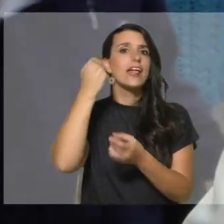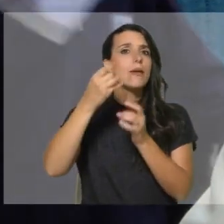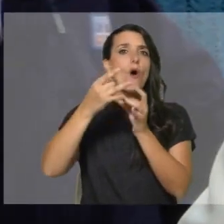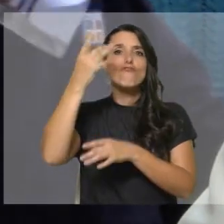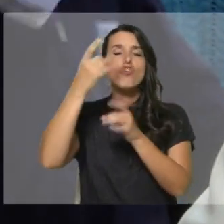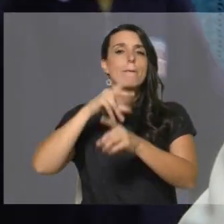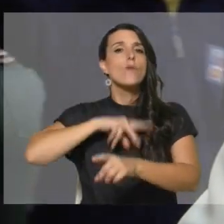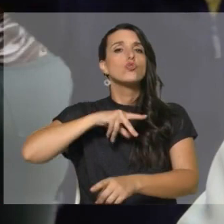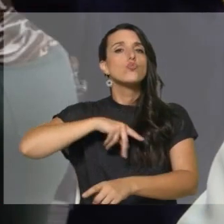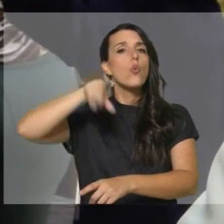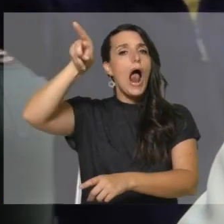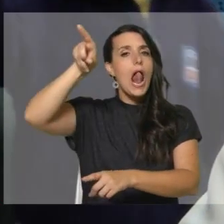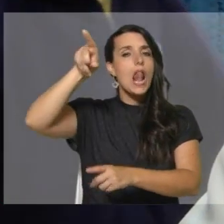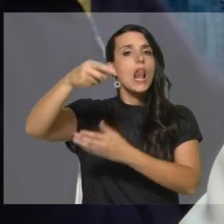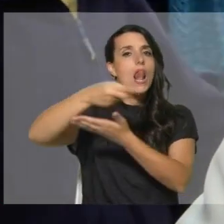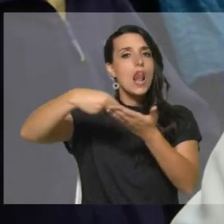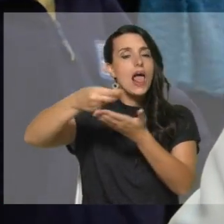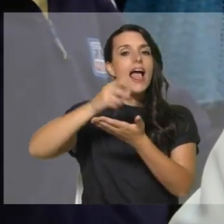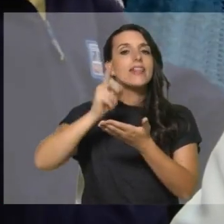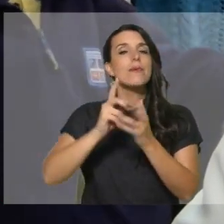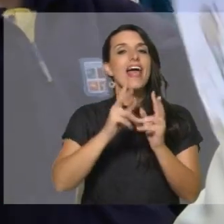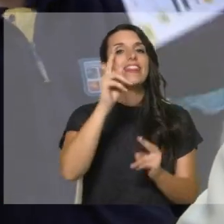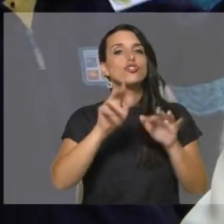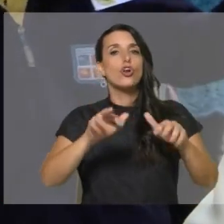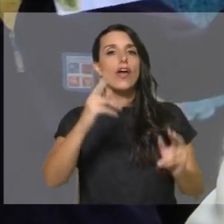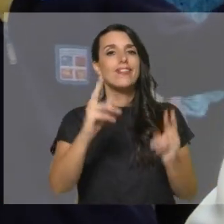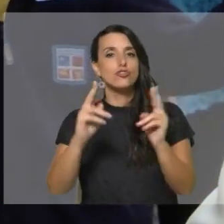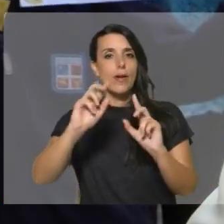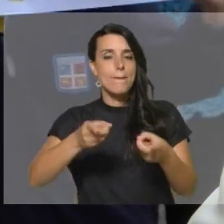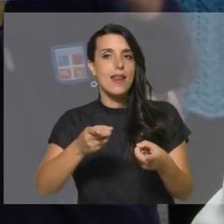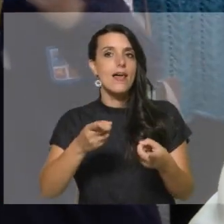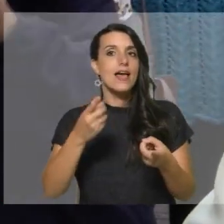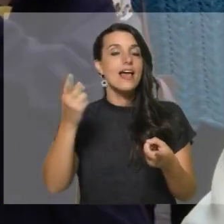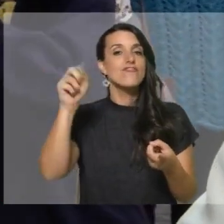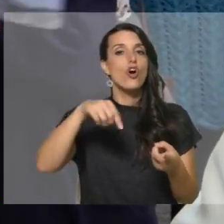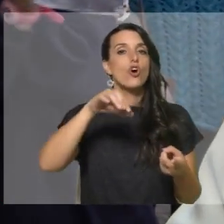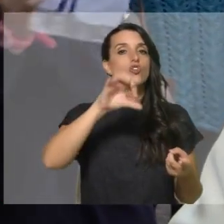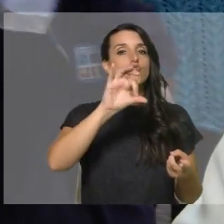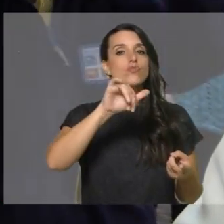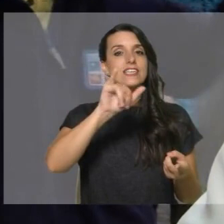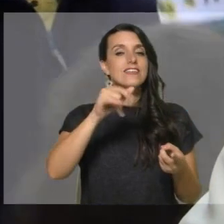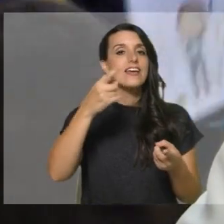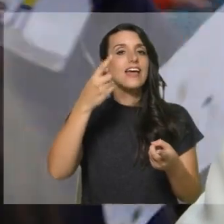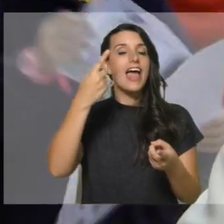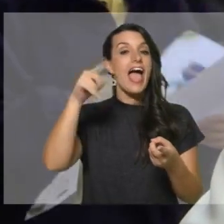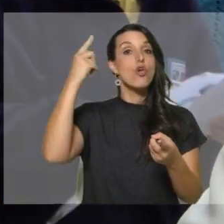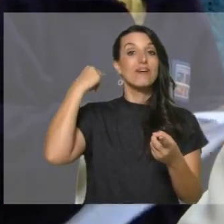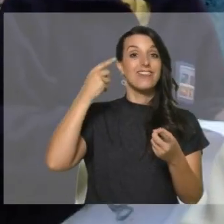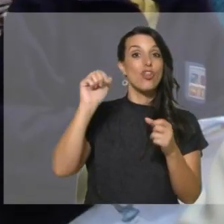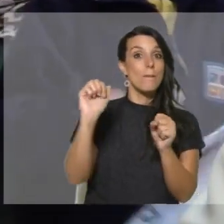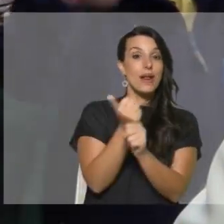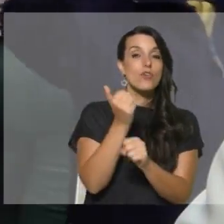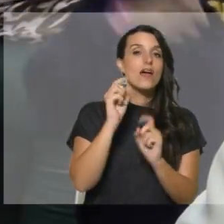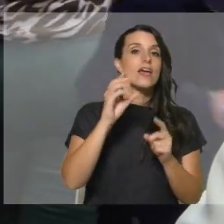en Portugal, él es ilustrador y también es editor. Y lo acompañó Álvaro Zunini, que es el ganador de la edición octava de nuestro premio,